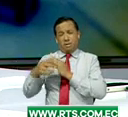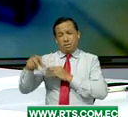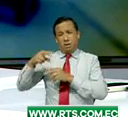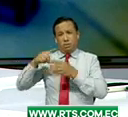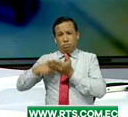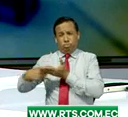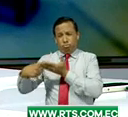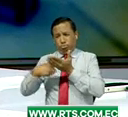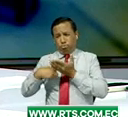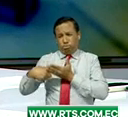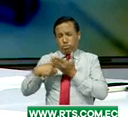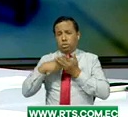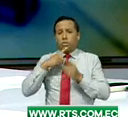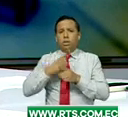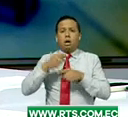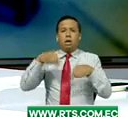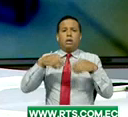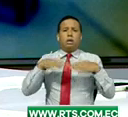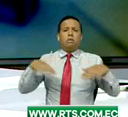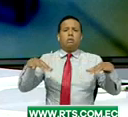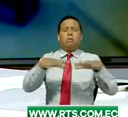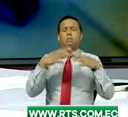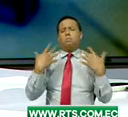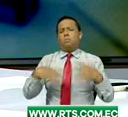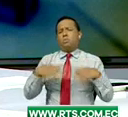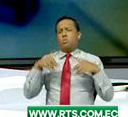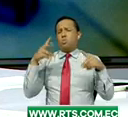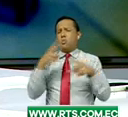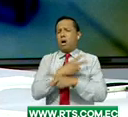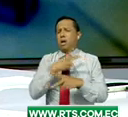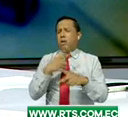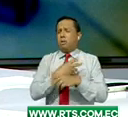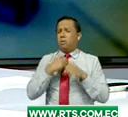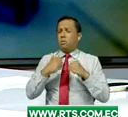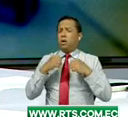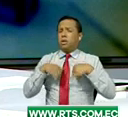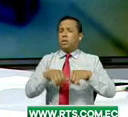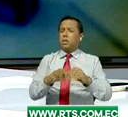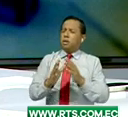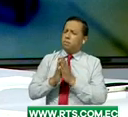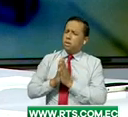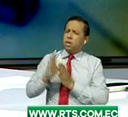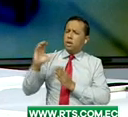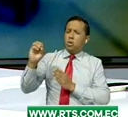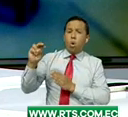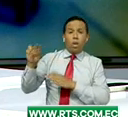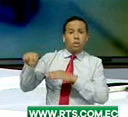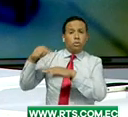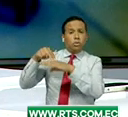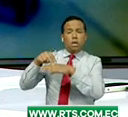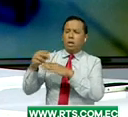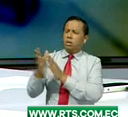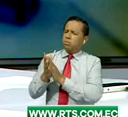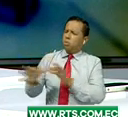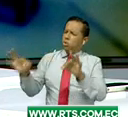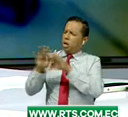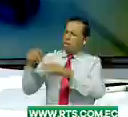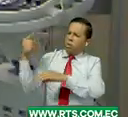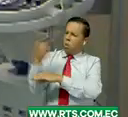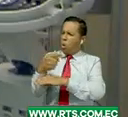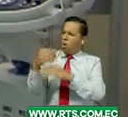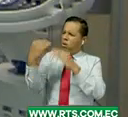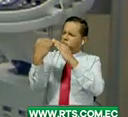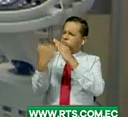situación sigue siendo crítica. Además, solicitan al COE Nacional adoptar medidas drásticas que ayuden a frenar los contagios.